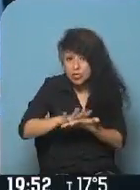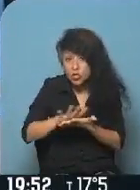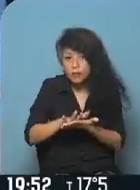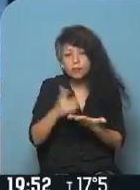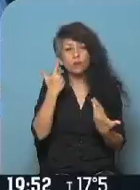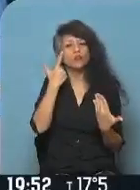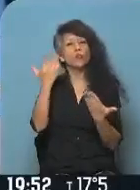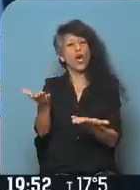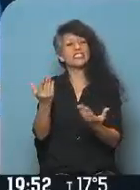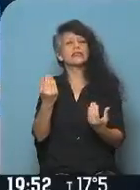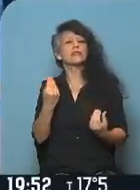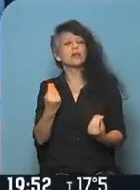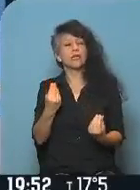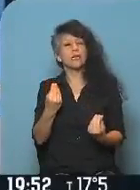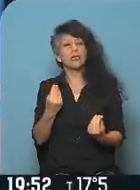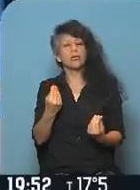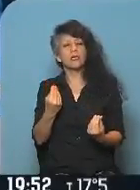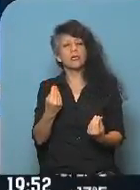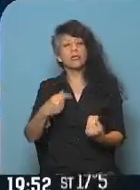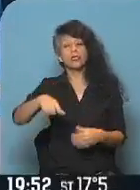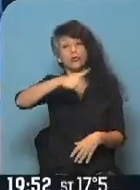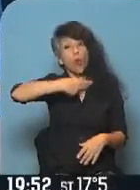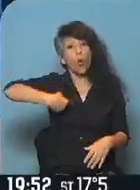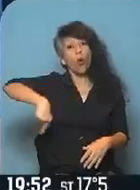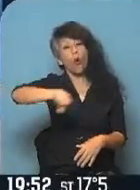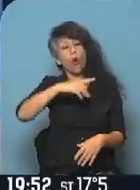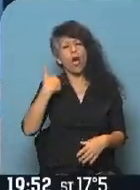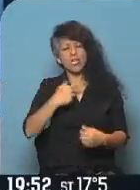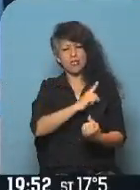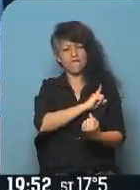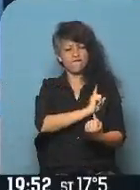muestra que estamos fortaleciéndonos.